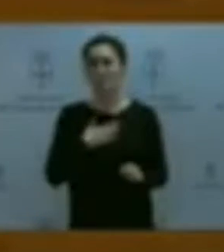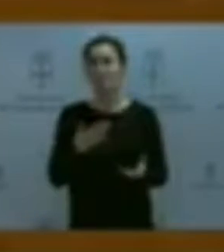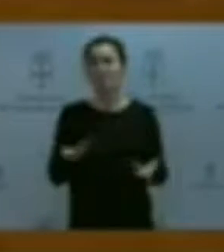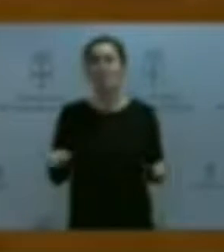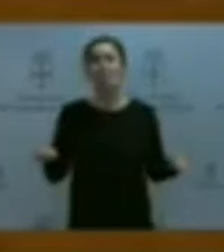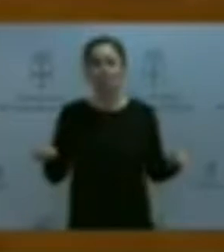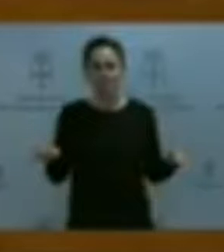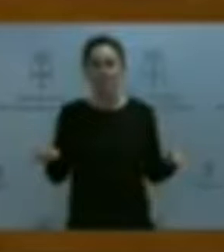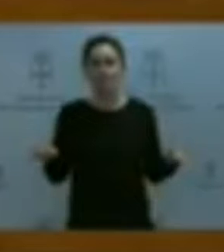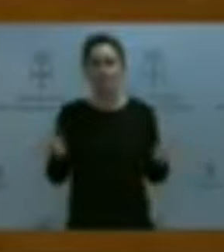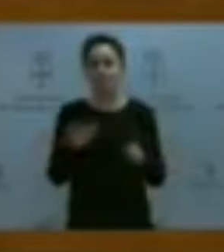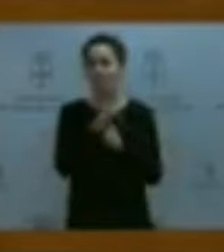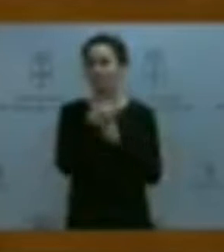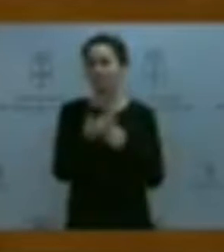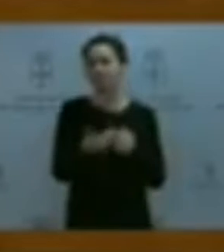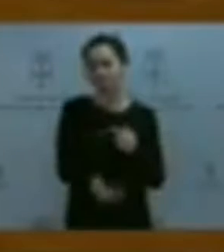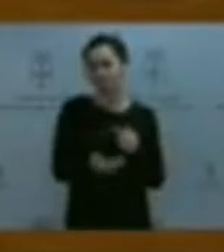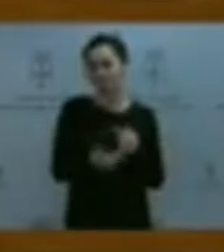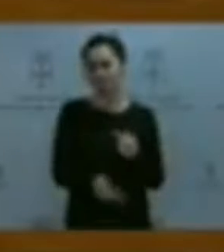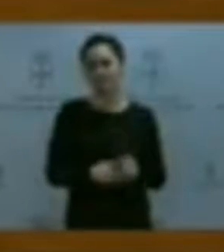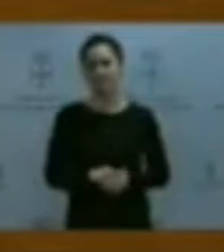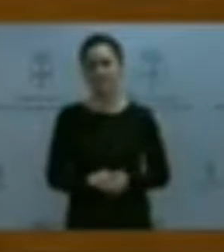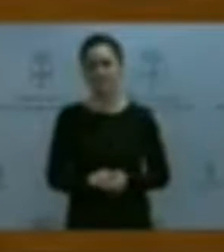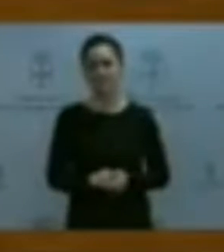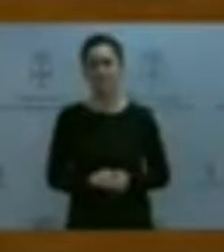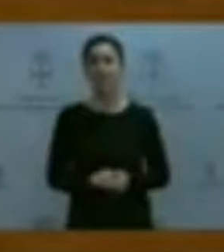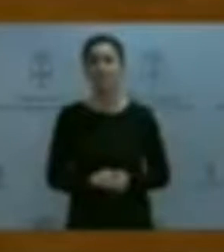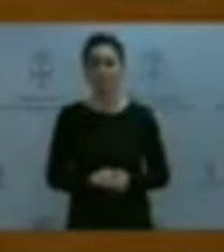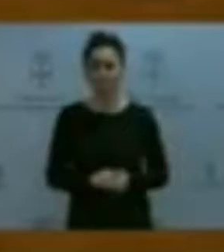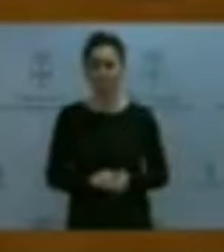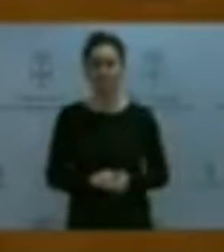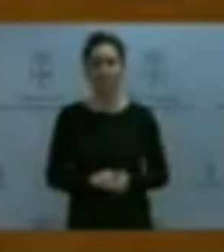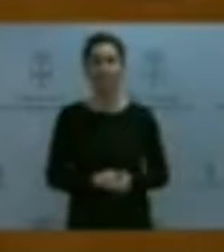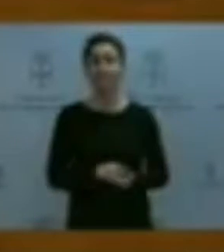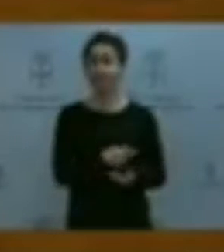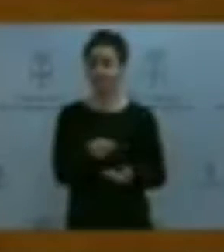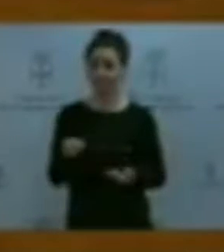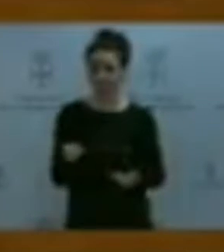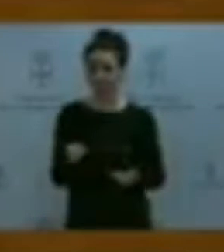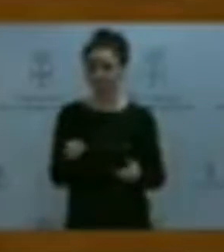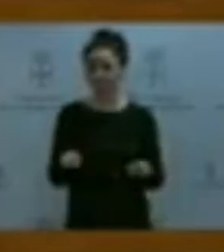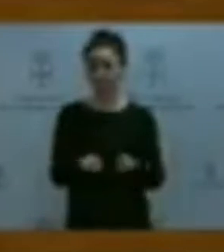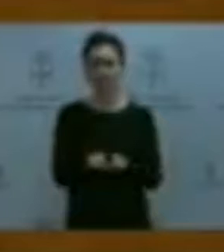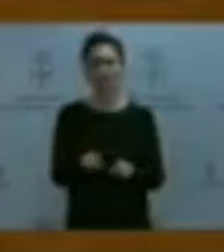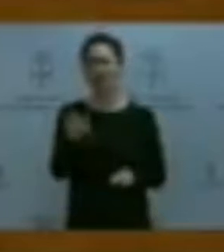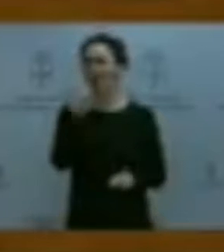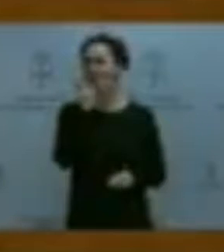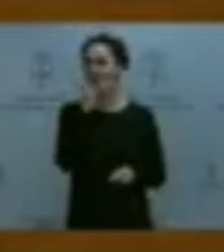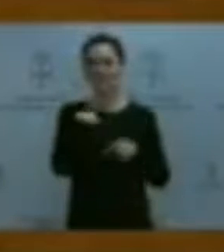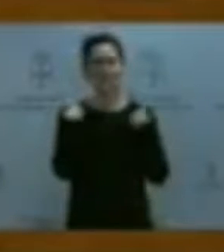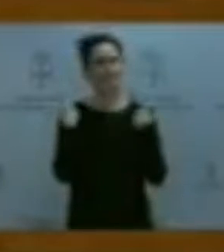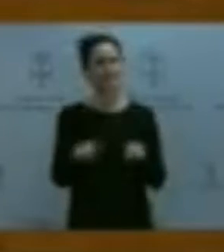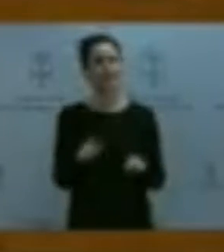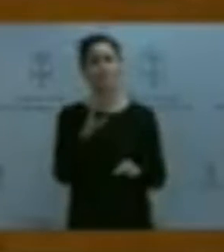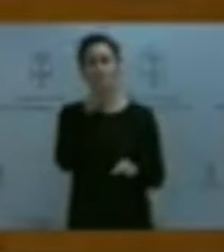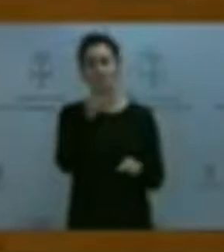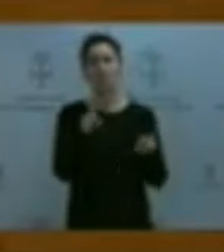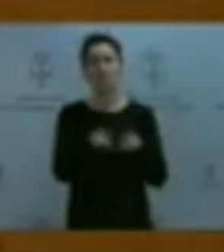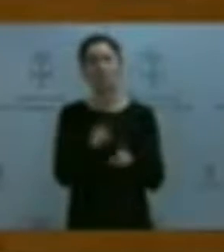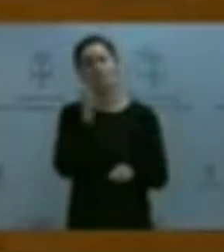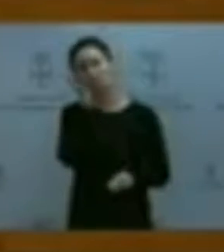lamentable. Todos ellos abocados al más absoluto fracaso por la inoperancia de un gobierno que yo creo que el problema es que le